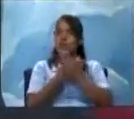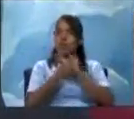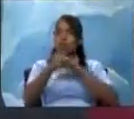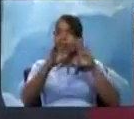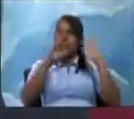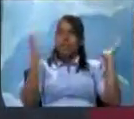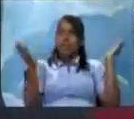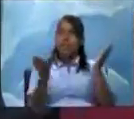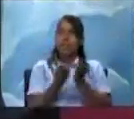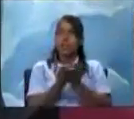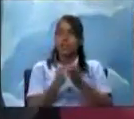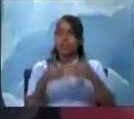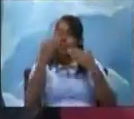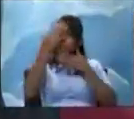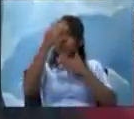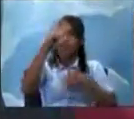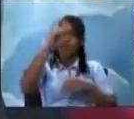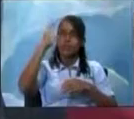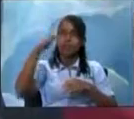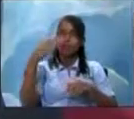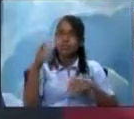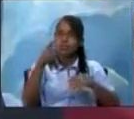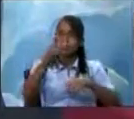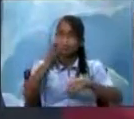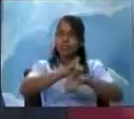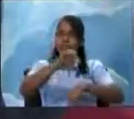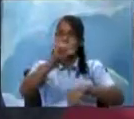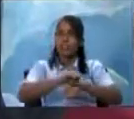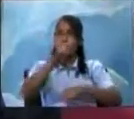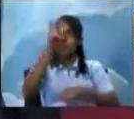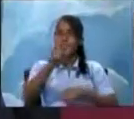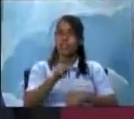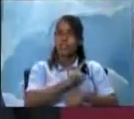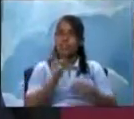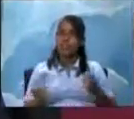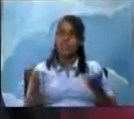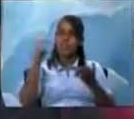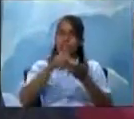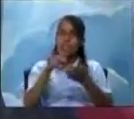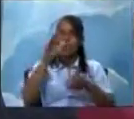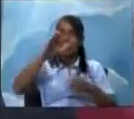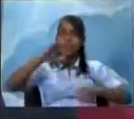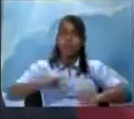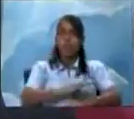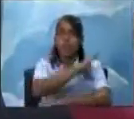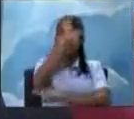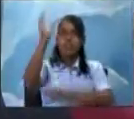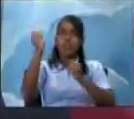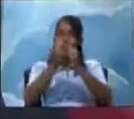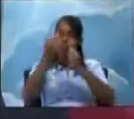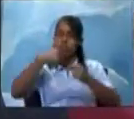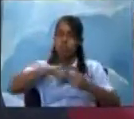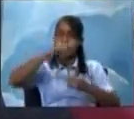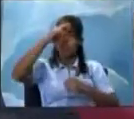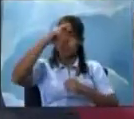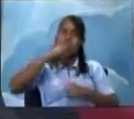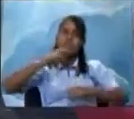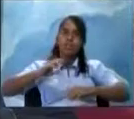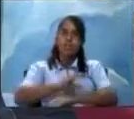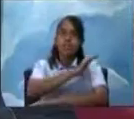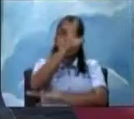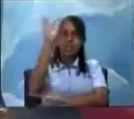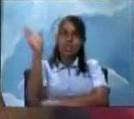en la tierra, damos gracias a Dios que su iglesia va a ser levantada y estaremos en el cielo con nuestro Padre